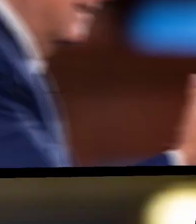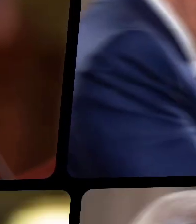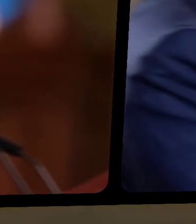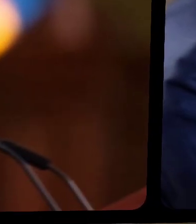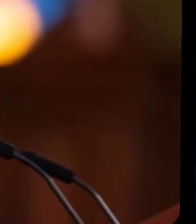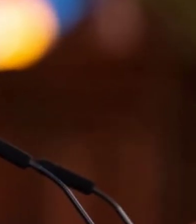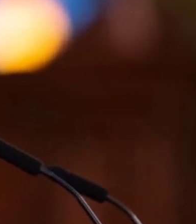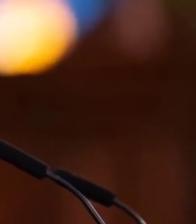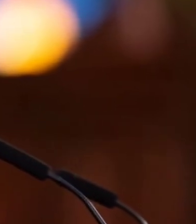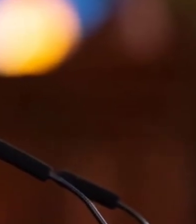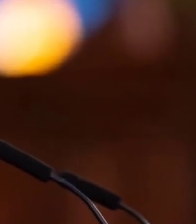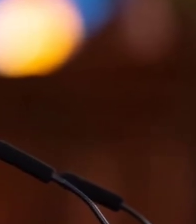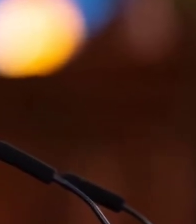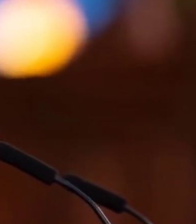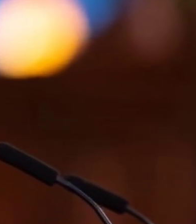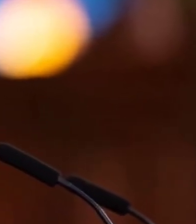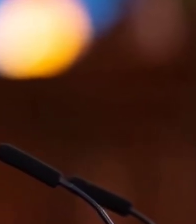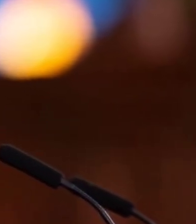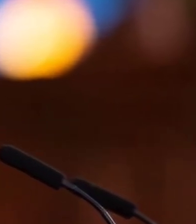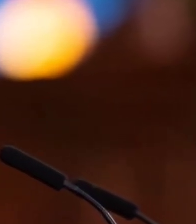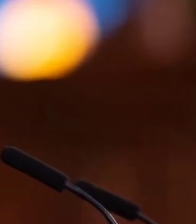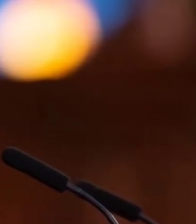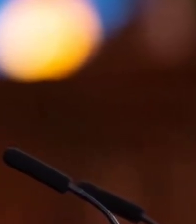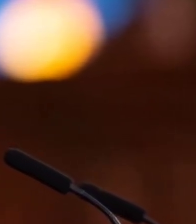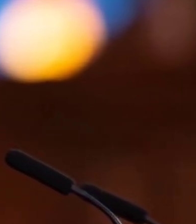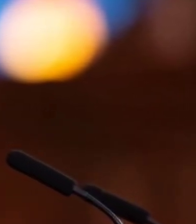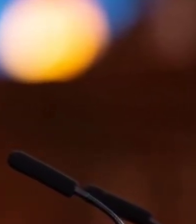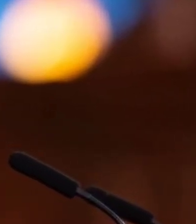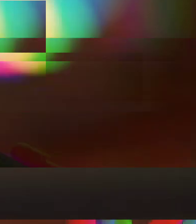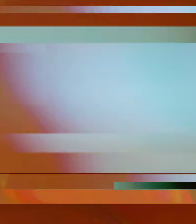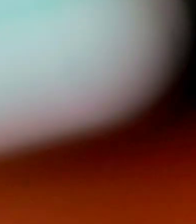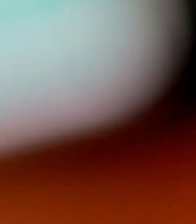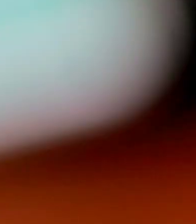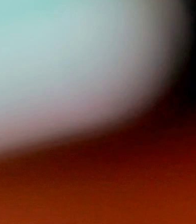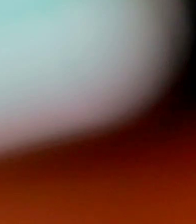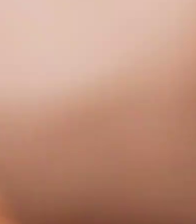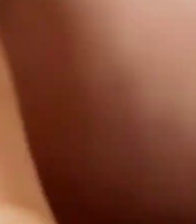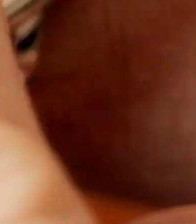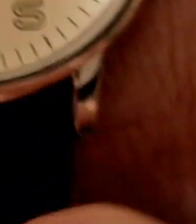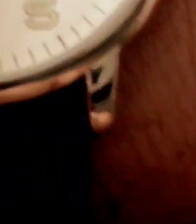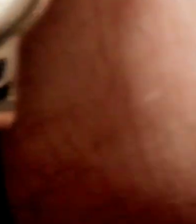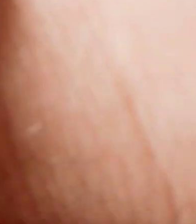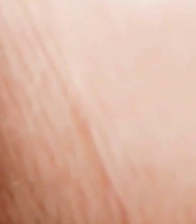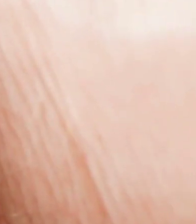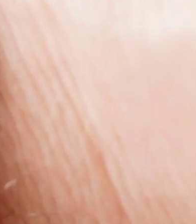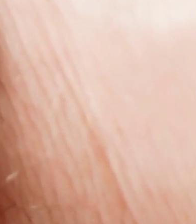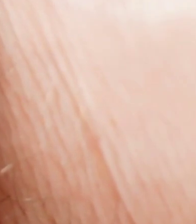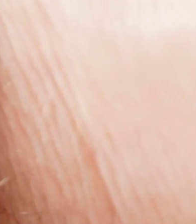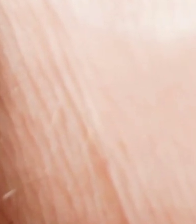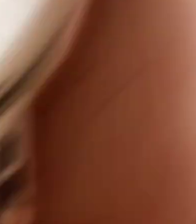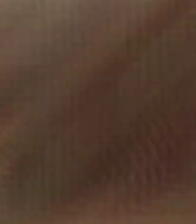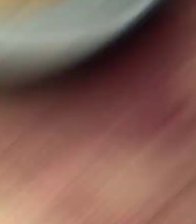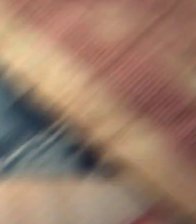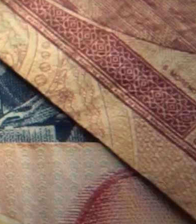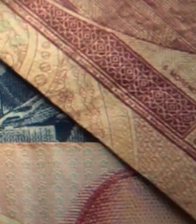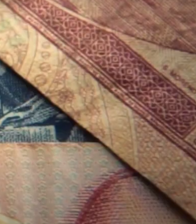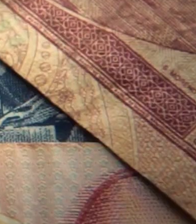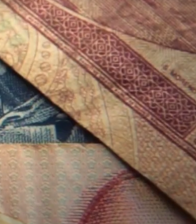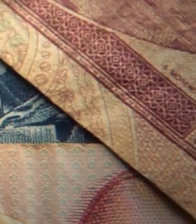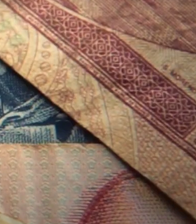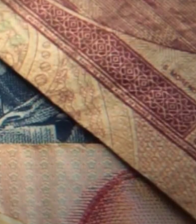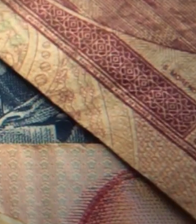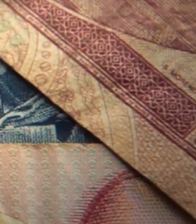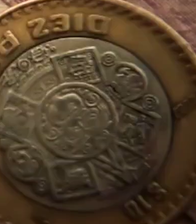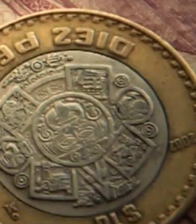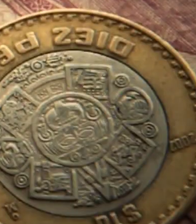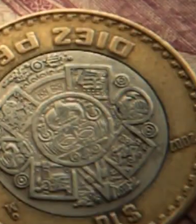remarcó dos temas que le preocupan de cara a fin de su gobierno. Primero el tiempo y segundo el presupuesto.